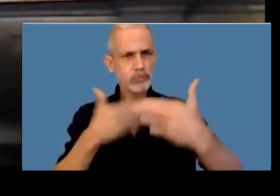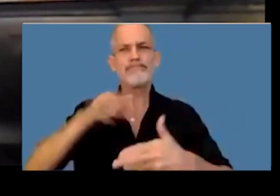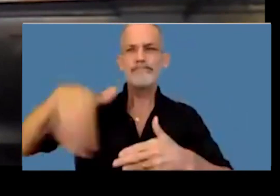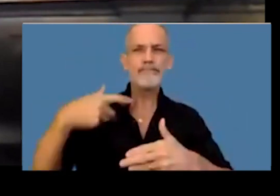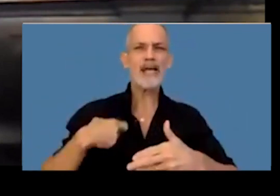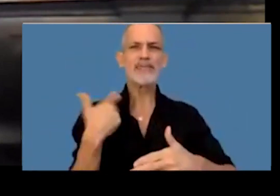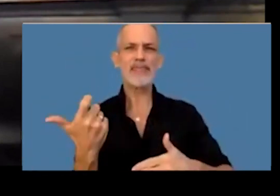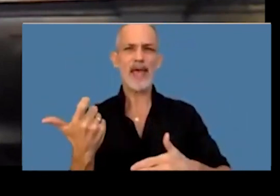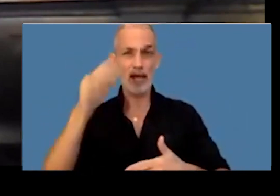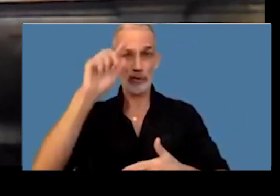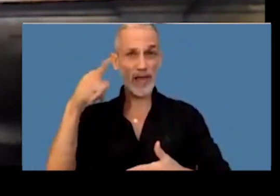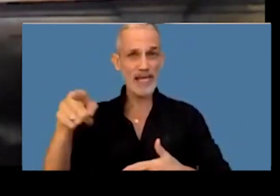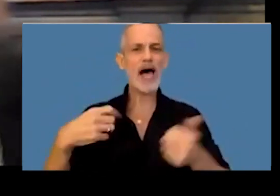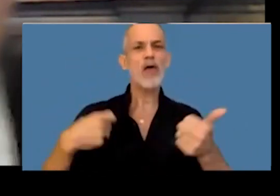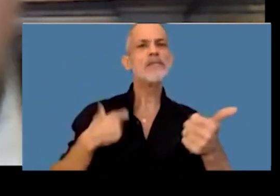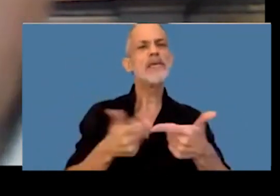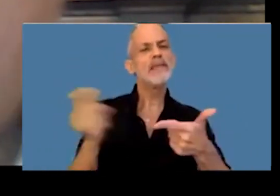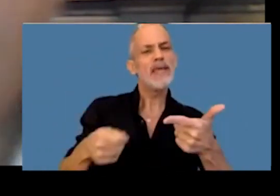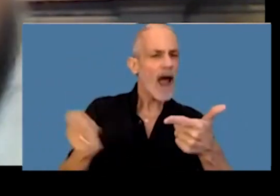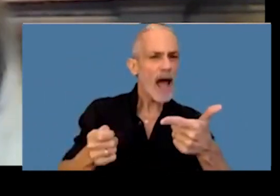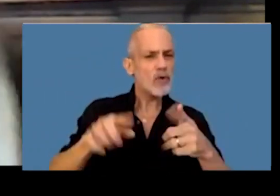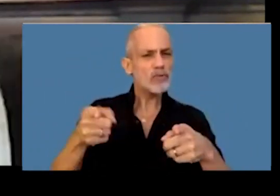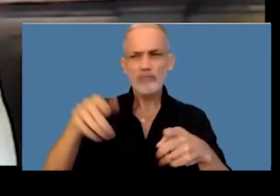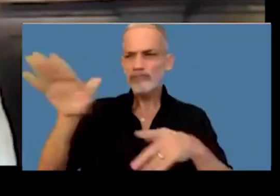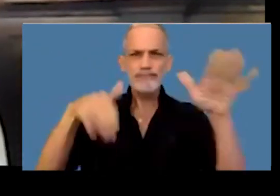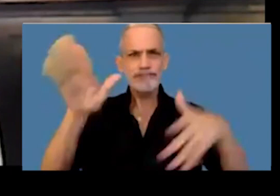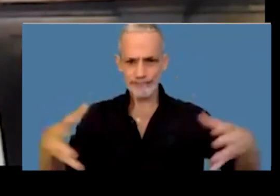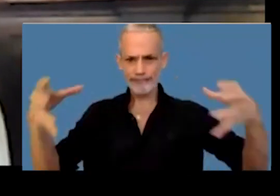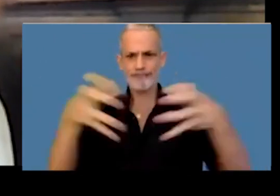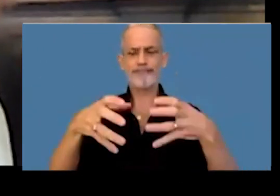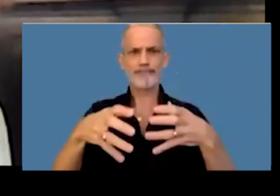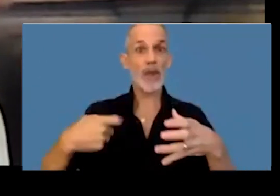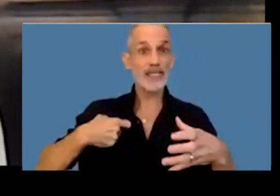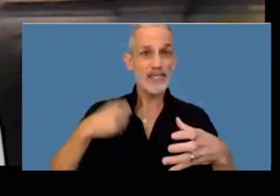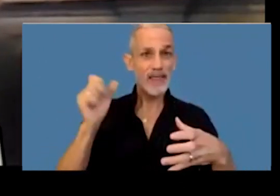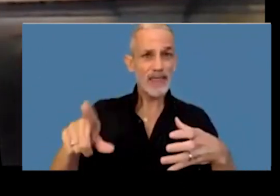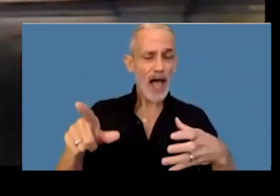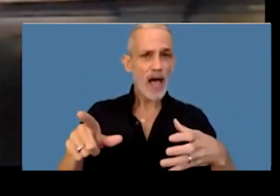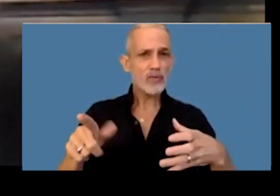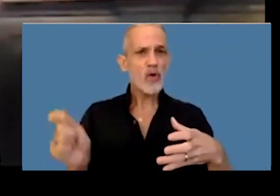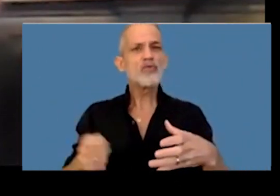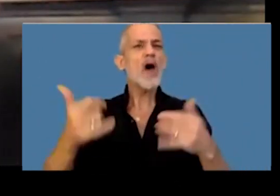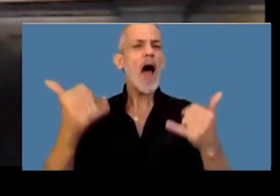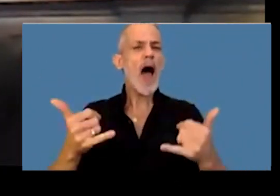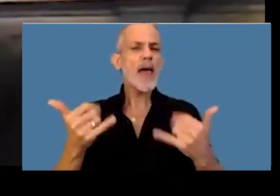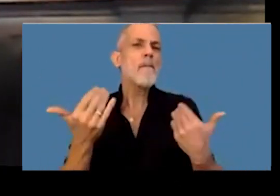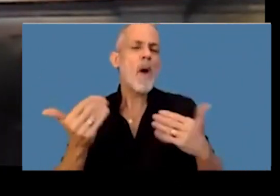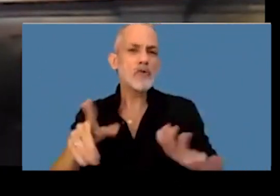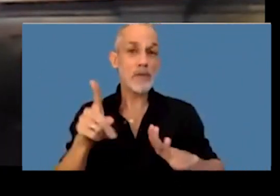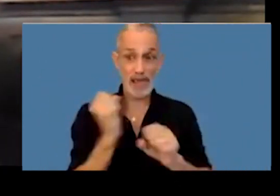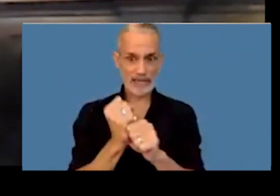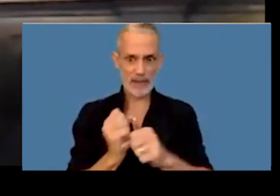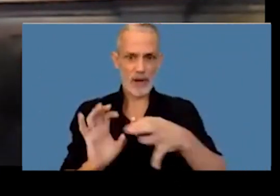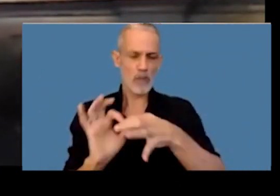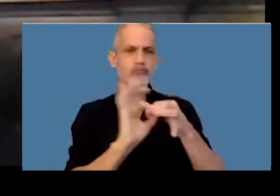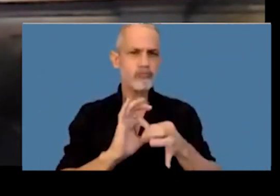estatales y a los sindicatos que tienen posibilidad de trabajar con